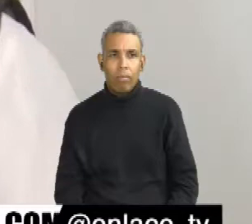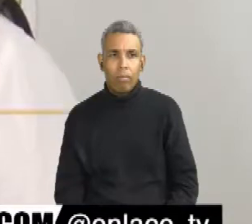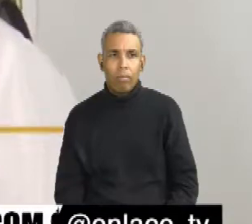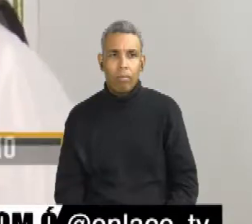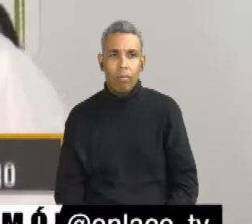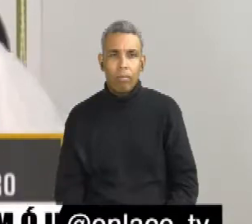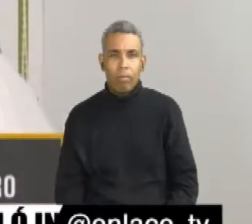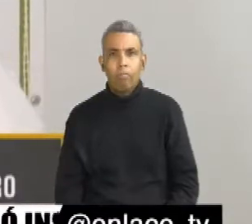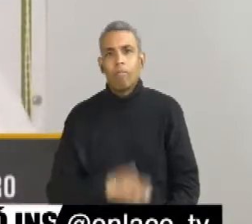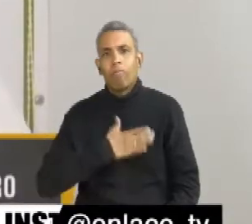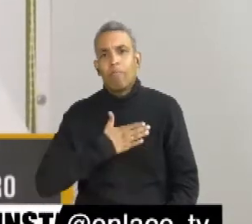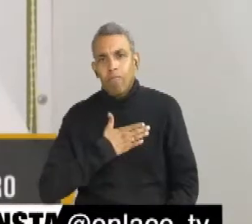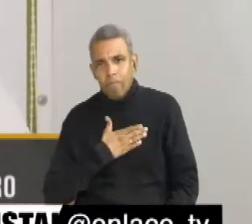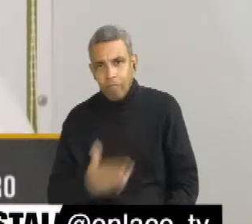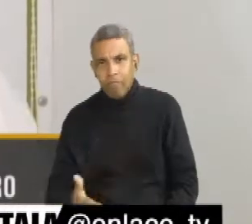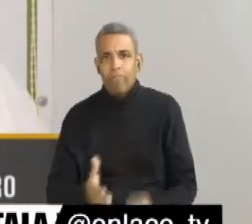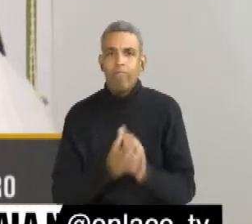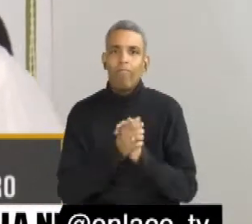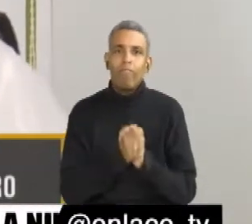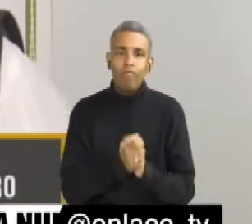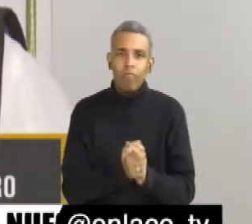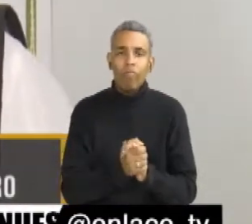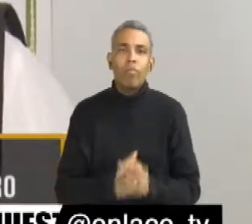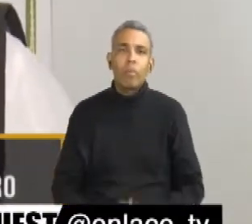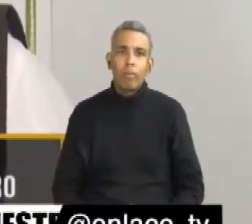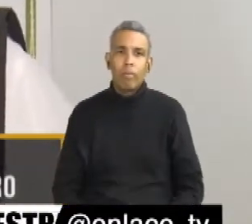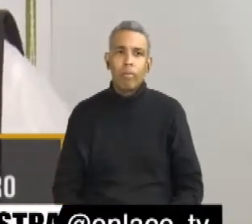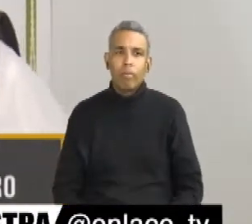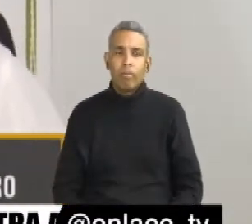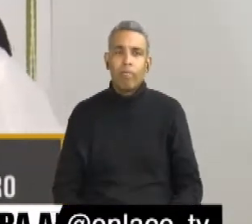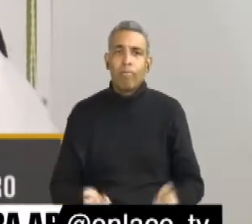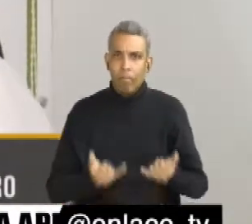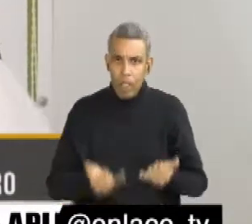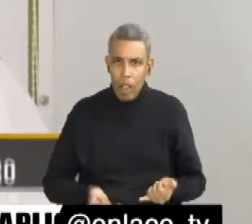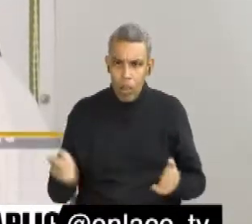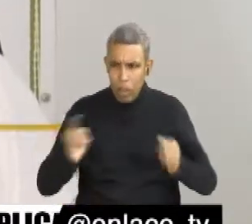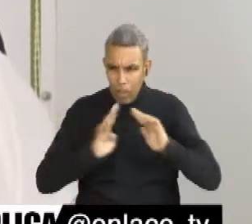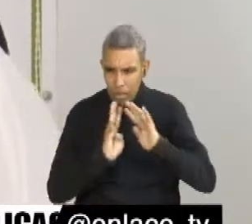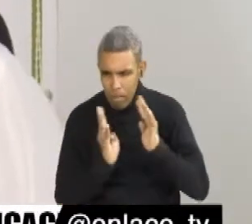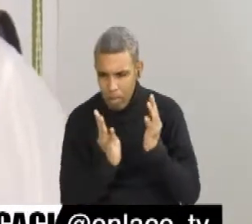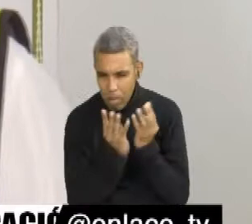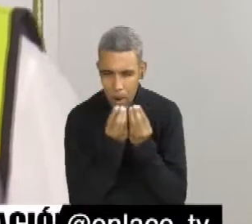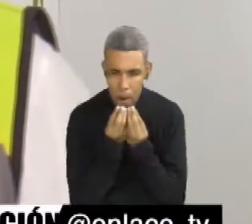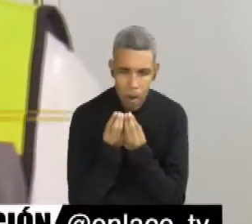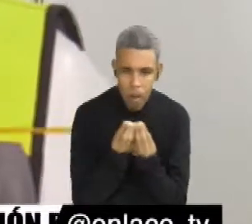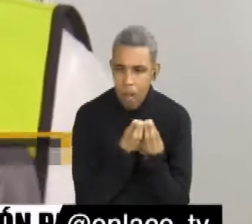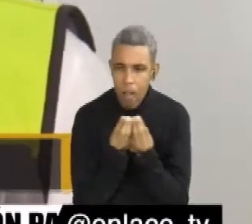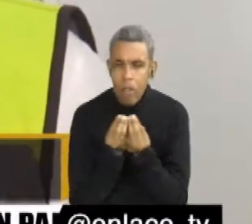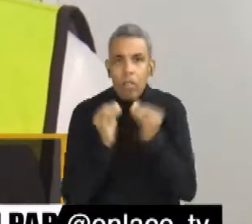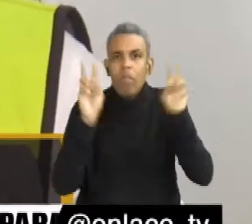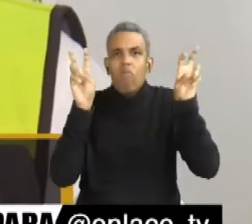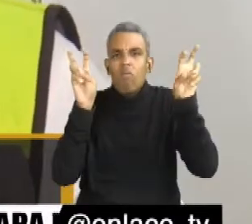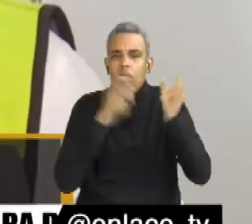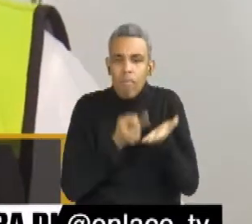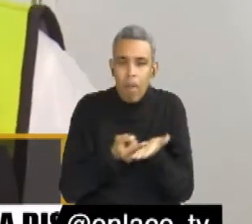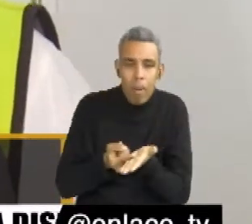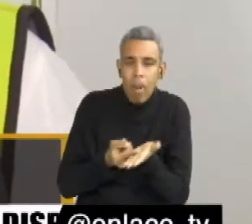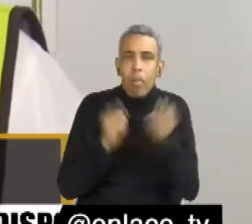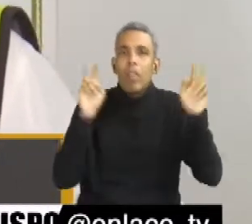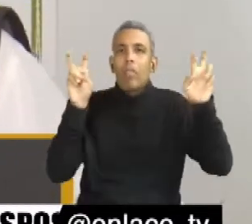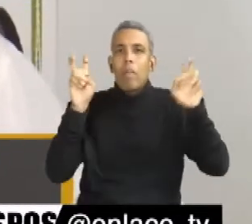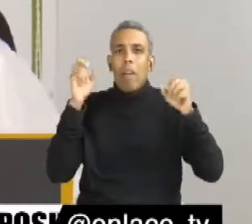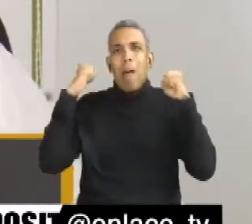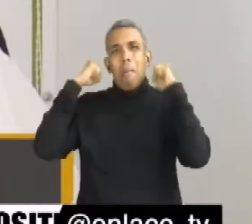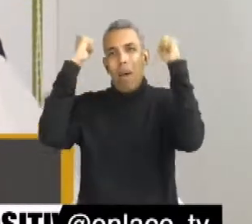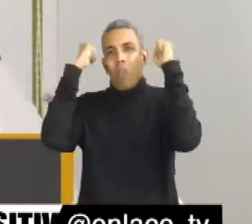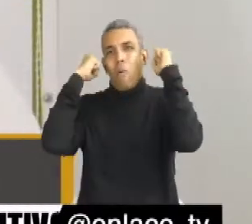Saludos compañeros en estudios, amable teleaudiencia de Enlace Noticias. A esta hora debaten el Consejo Municipal sobre el tema de la educación en Barranca Bermeja a raíz de este